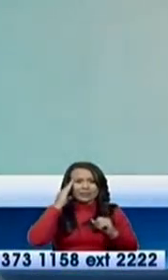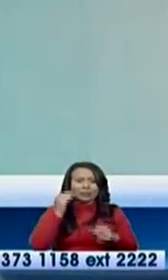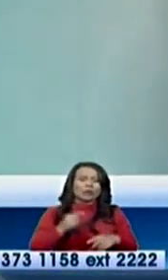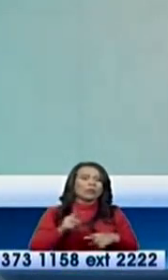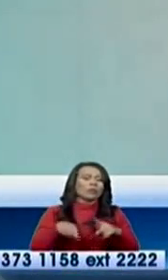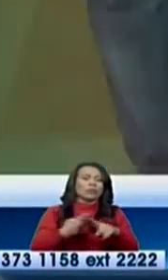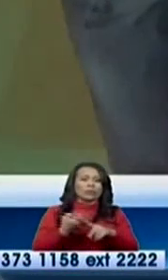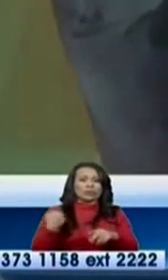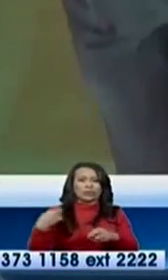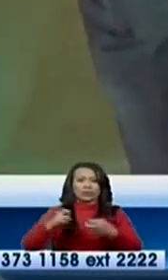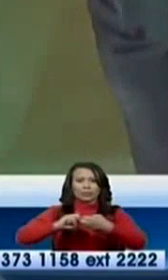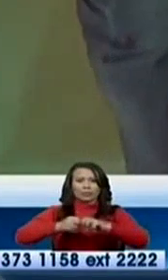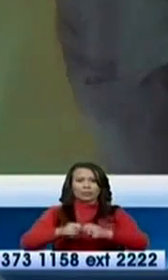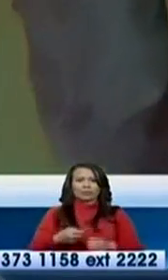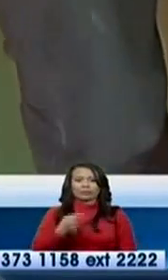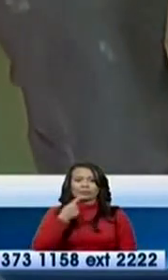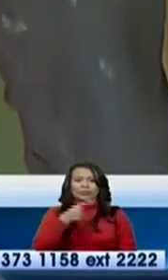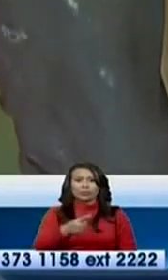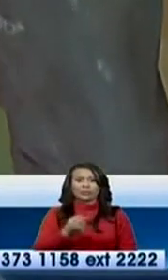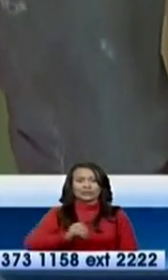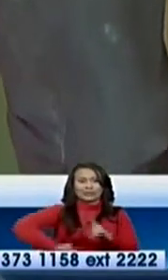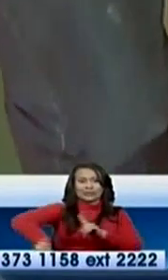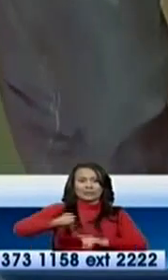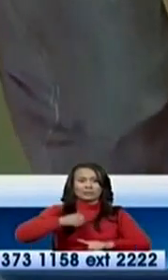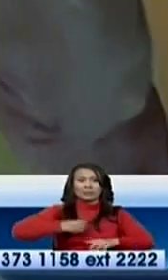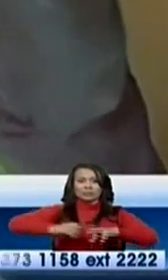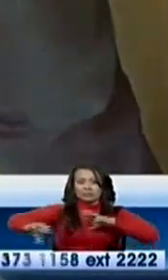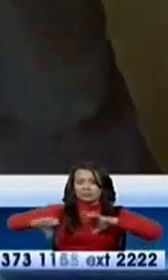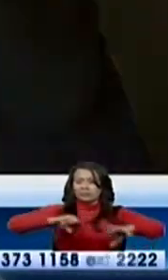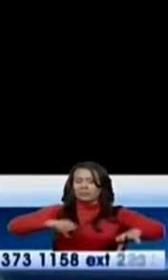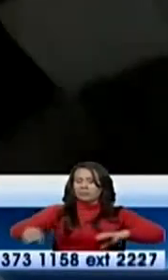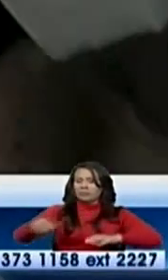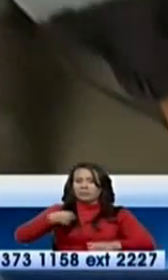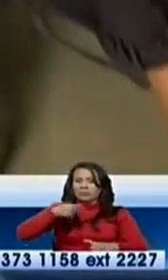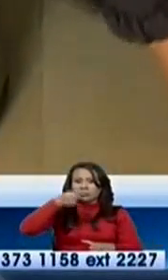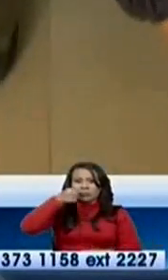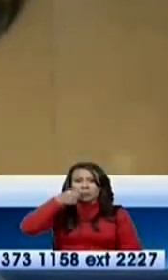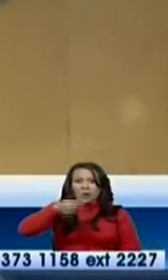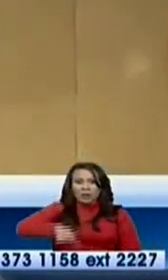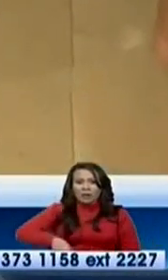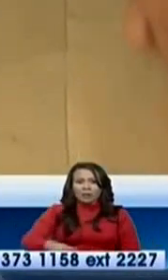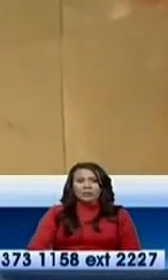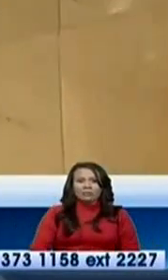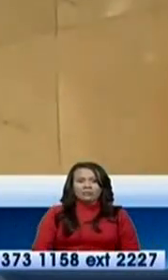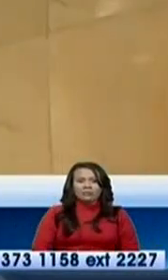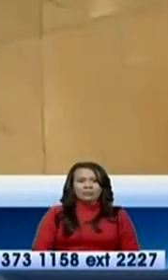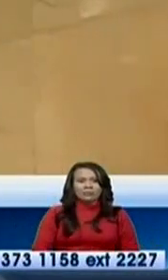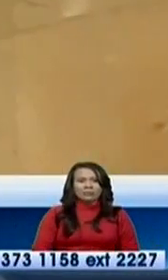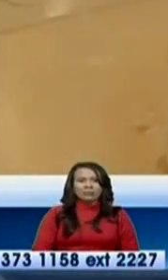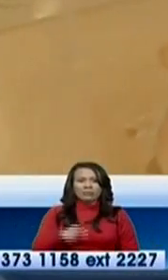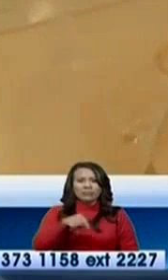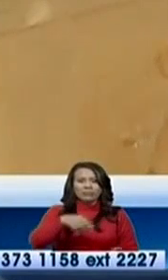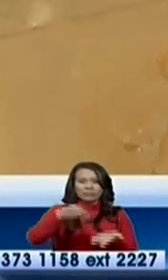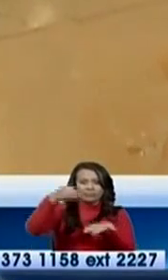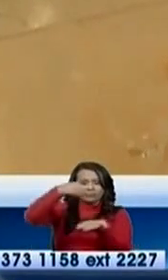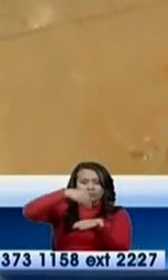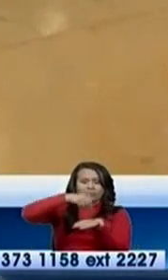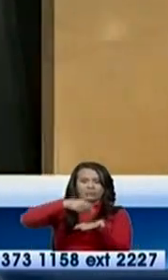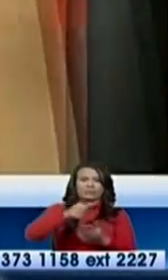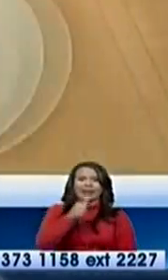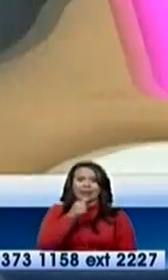algún problema con nuestro sistema de distribución de gas. Porque podemos usar un poco de detergente y un